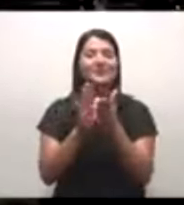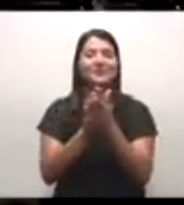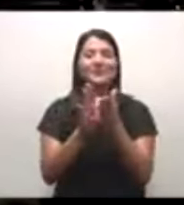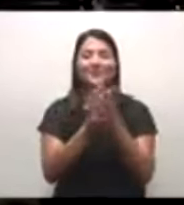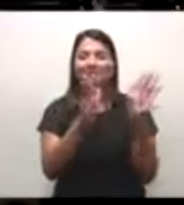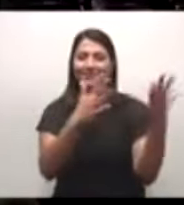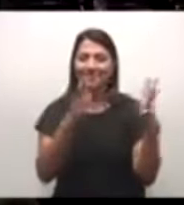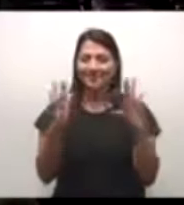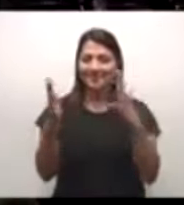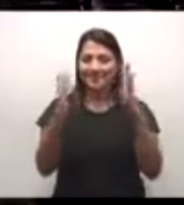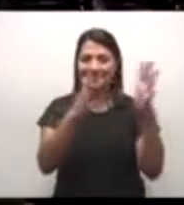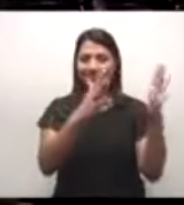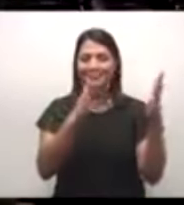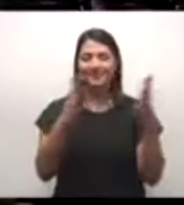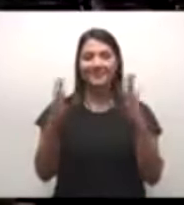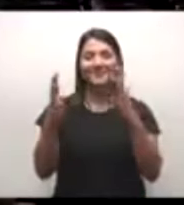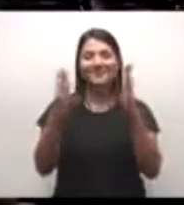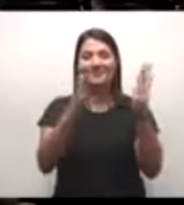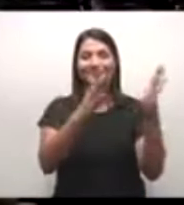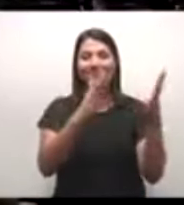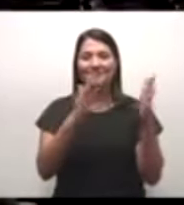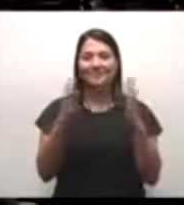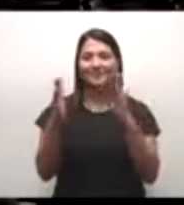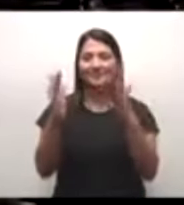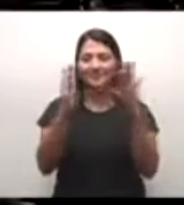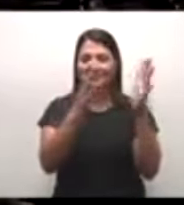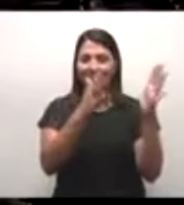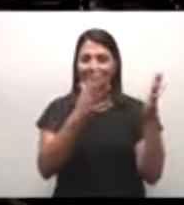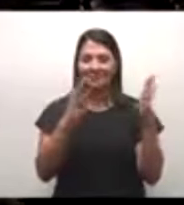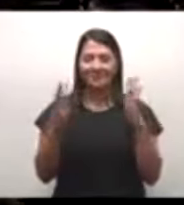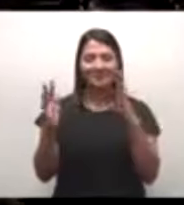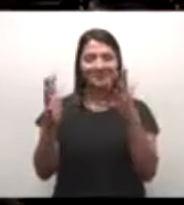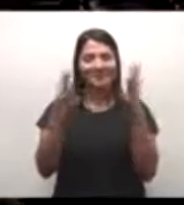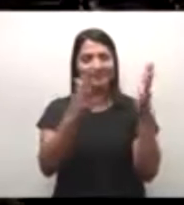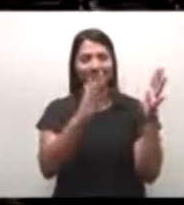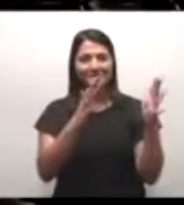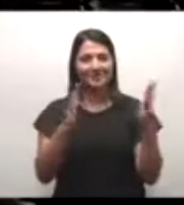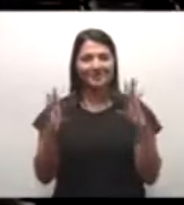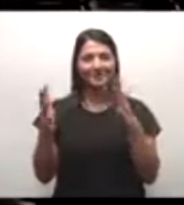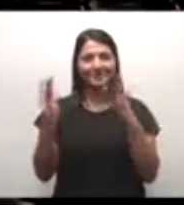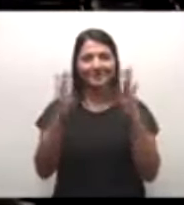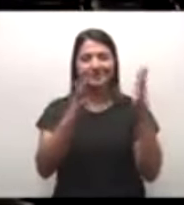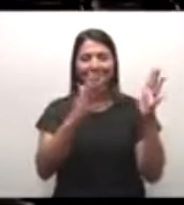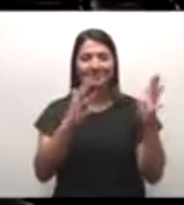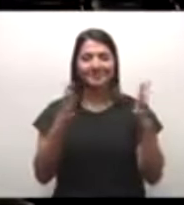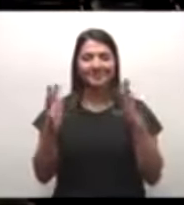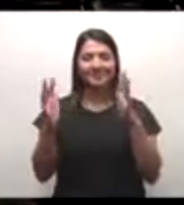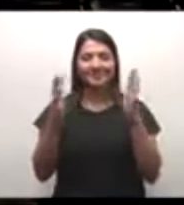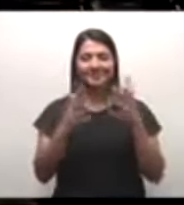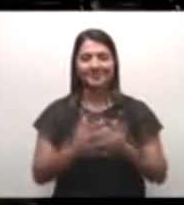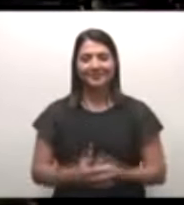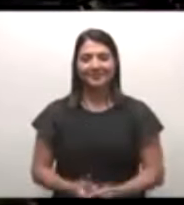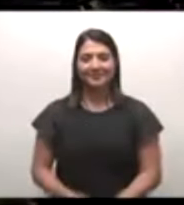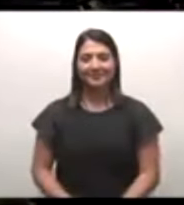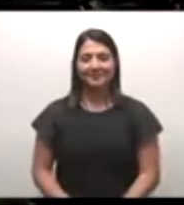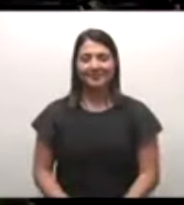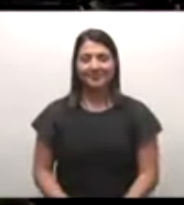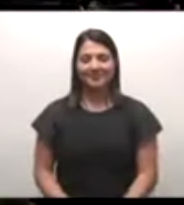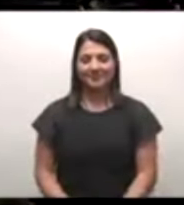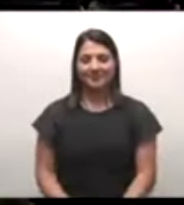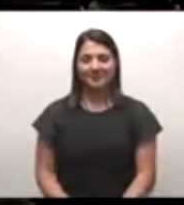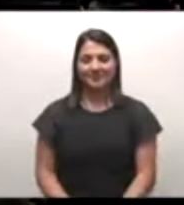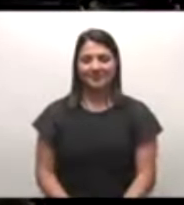como la que aquellos invasores esclavistas representaron. El narcotráfico y lo que lo alimenta, la falta